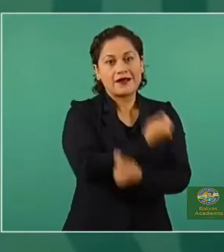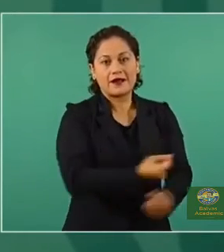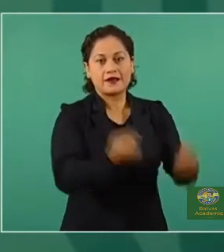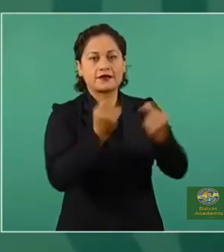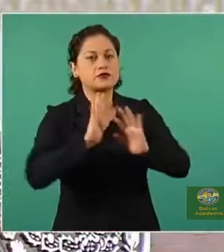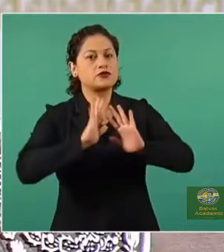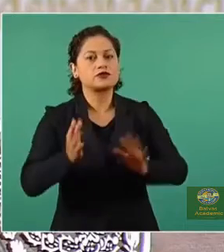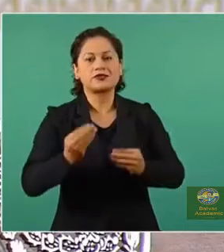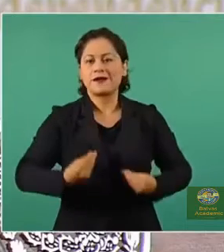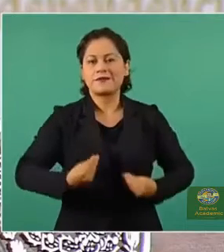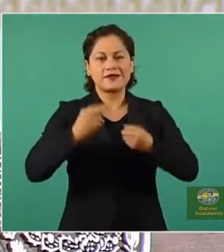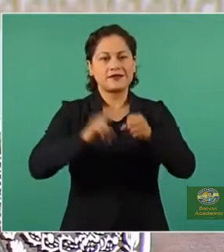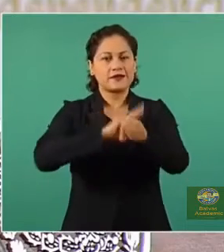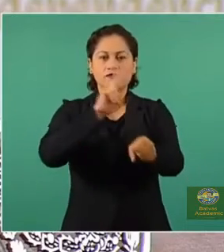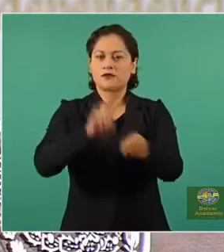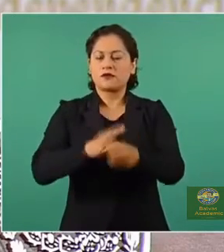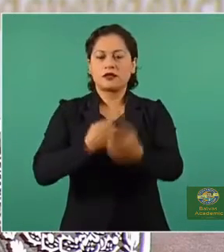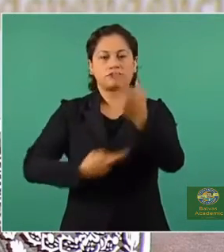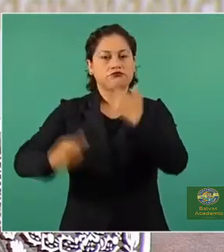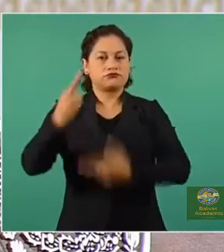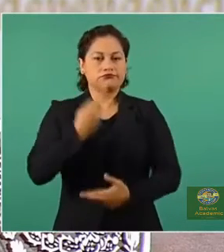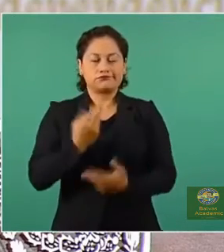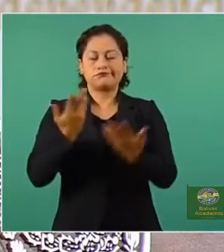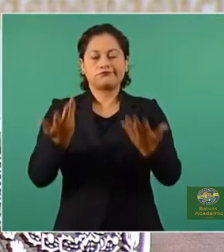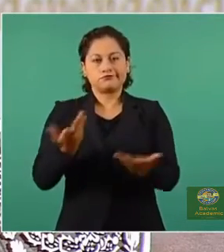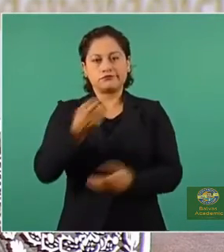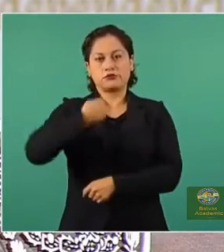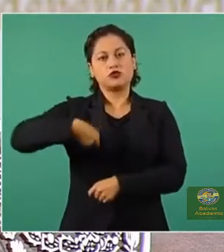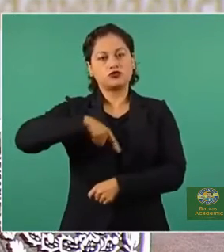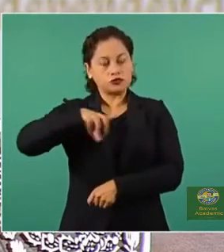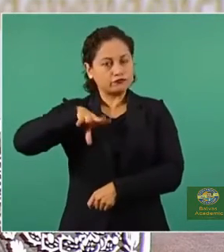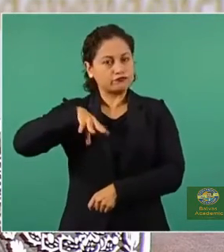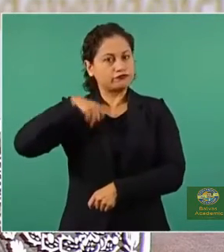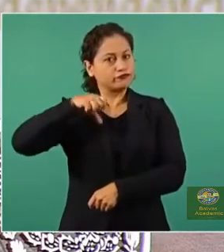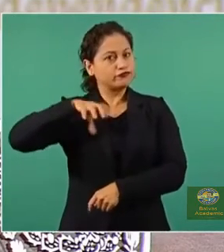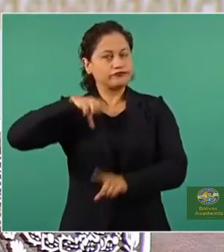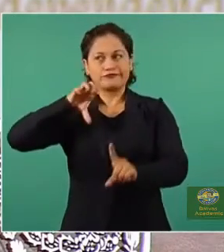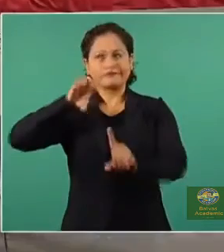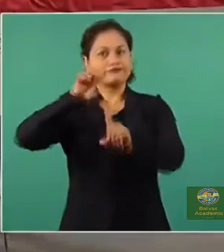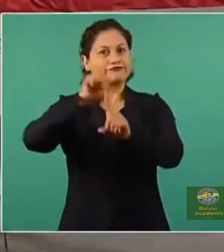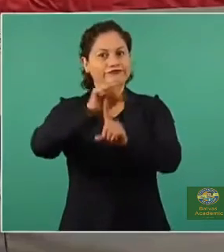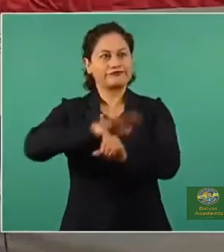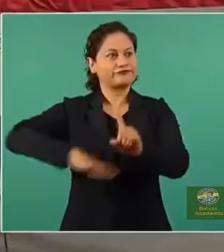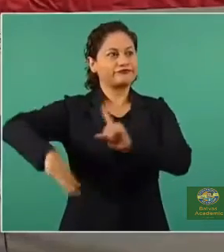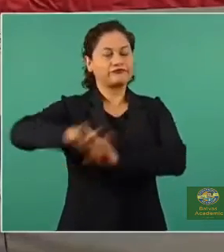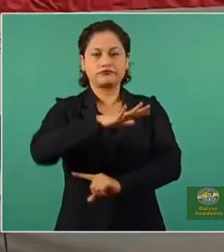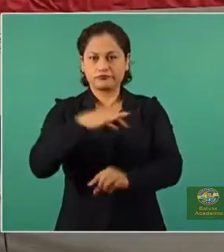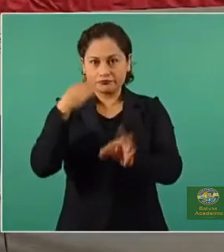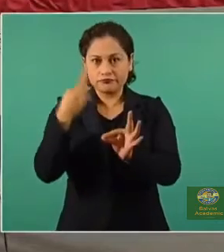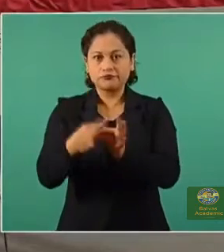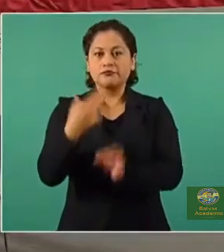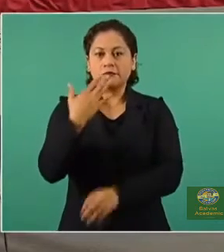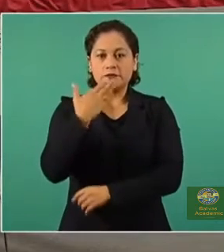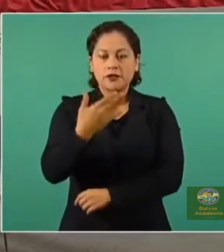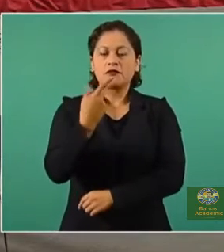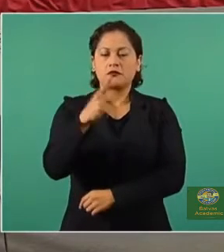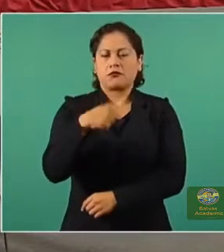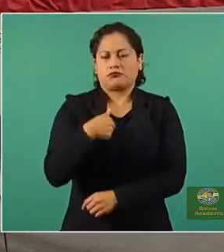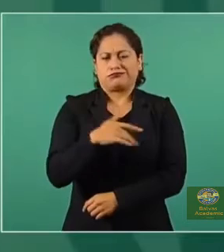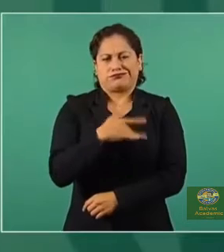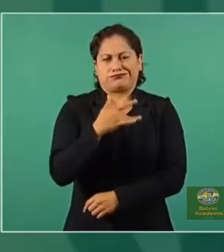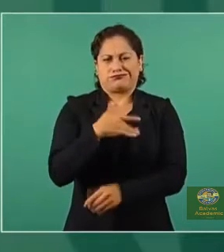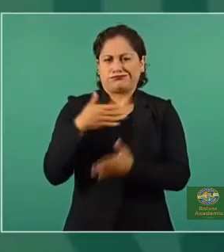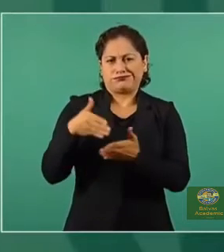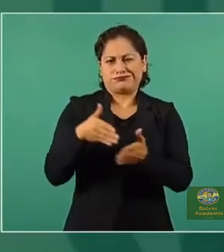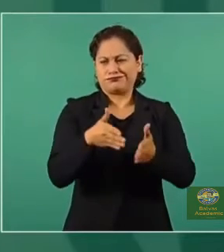un desafío 2 o 3 años más para sacar adelante todo, pero creo que vamos por el camino seguro y yo espero que los medios de comunicación